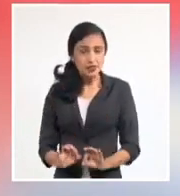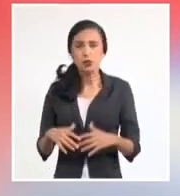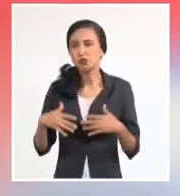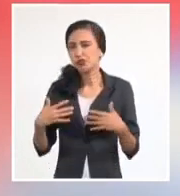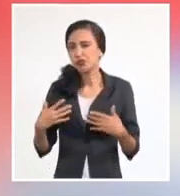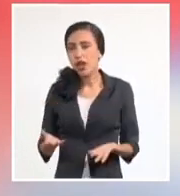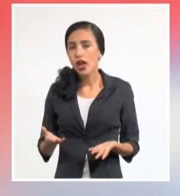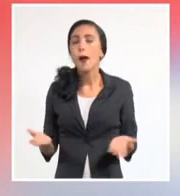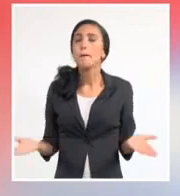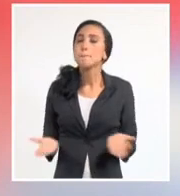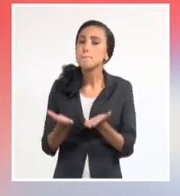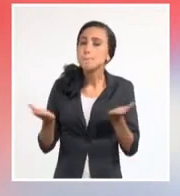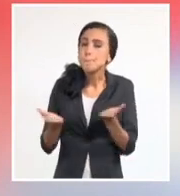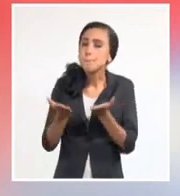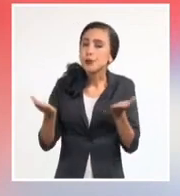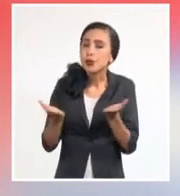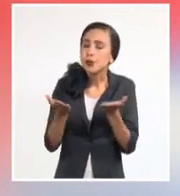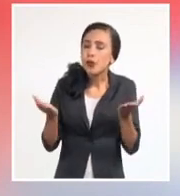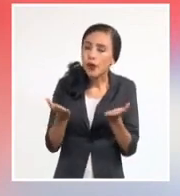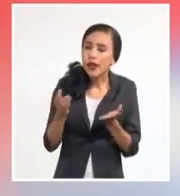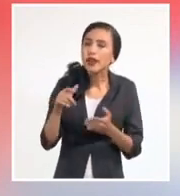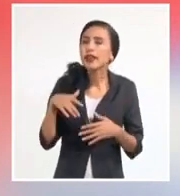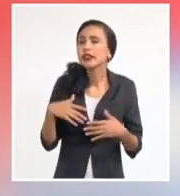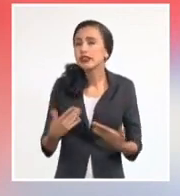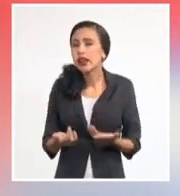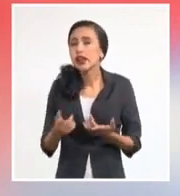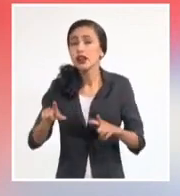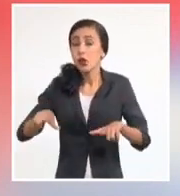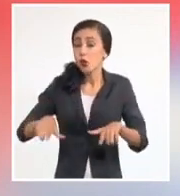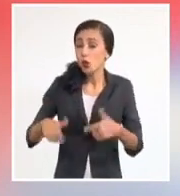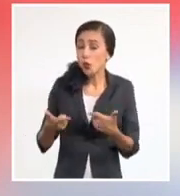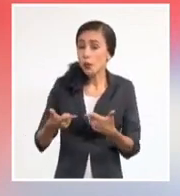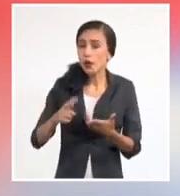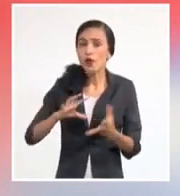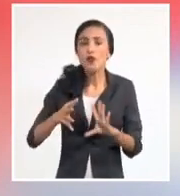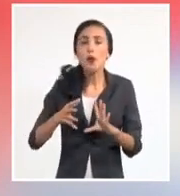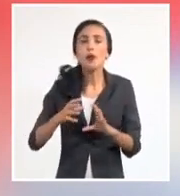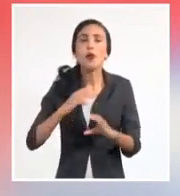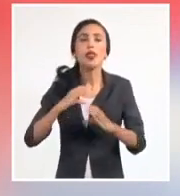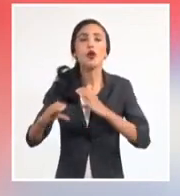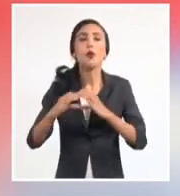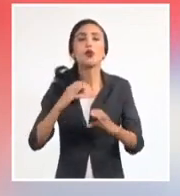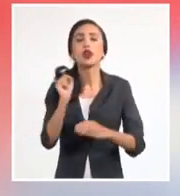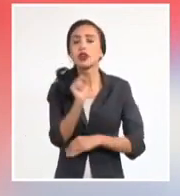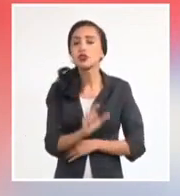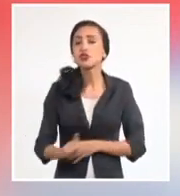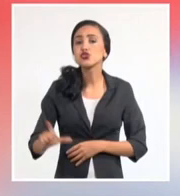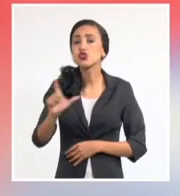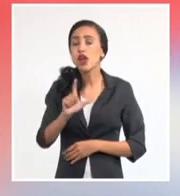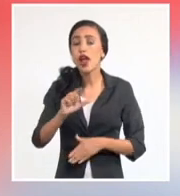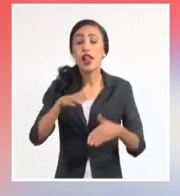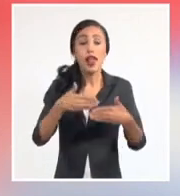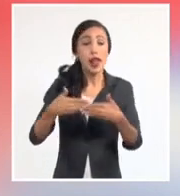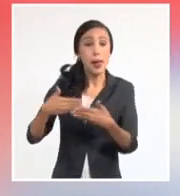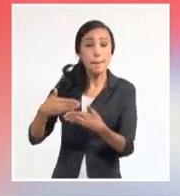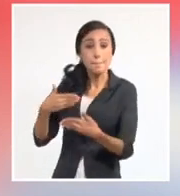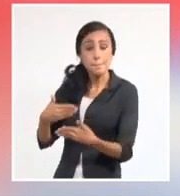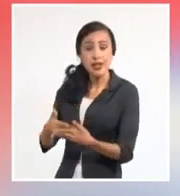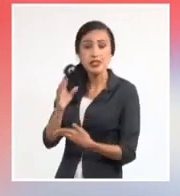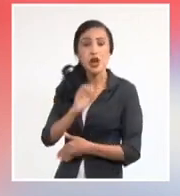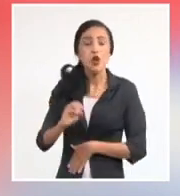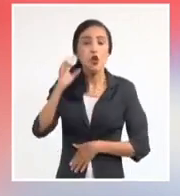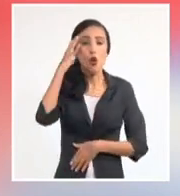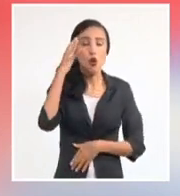promover el diseño y ejecución de una estrategia de comunicación social, institucional, mediática